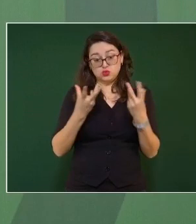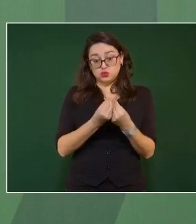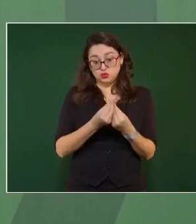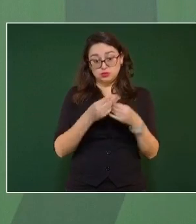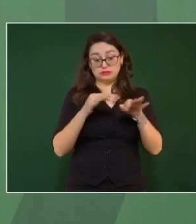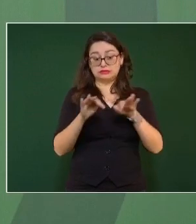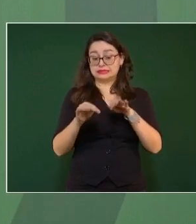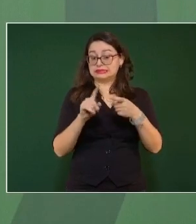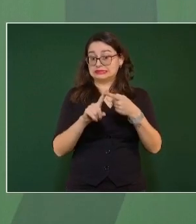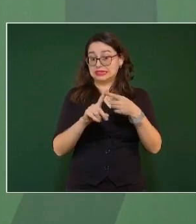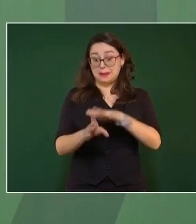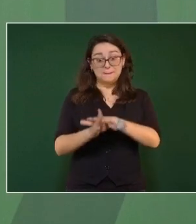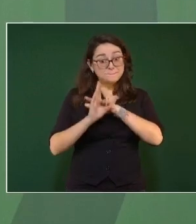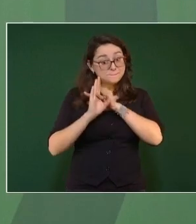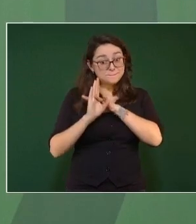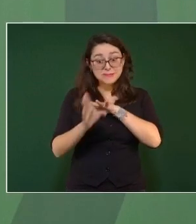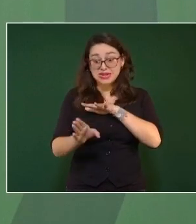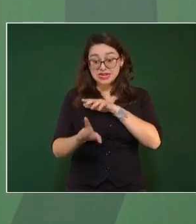migración,